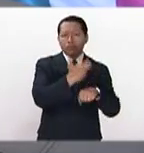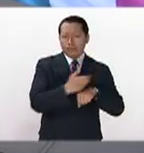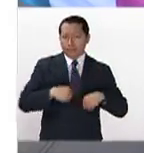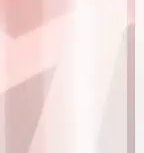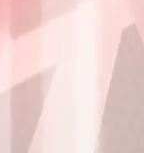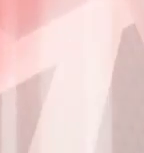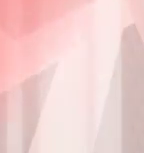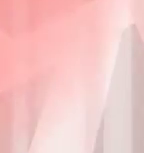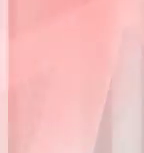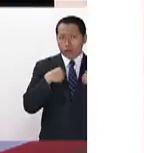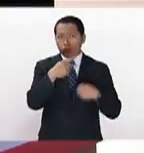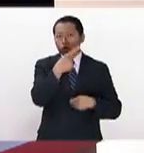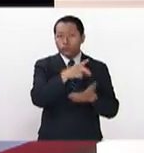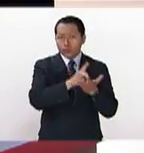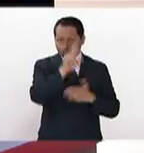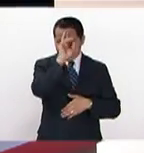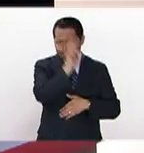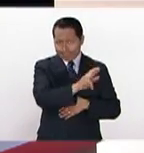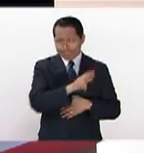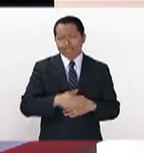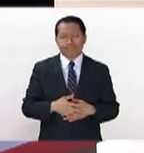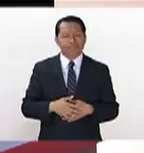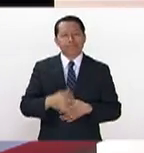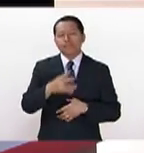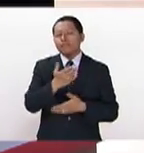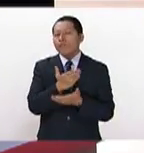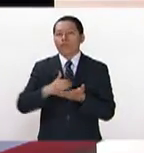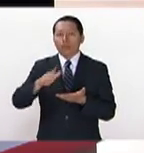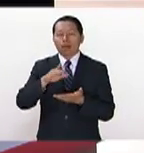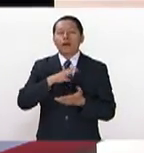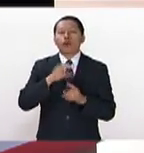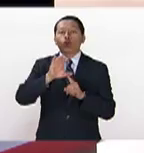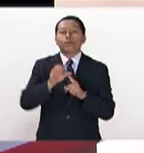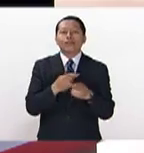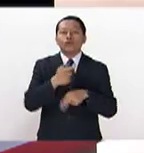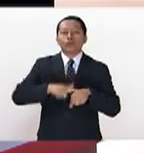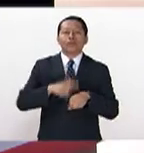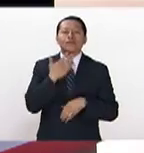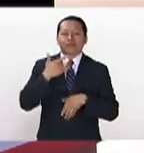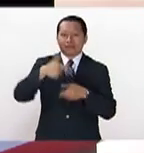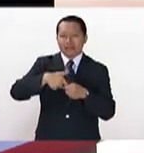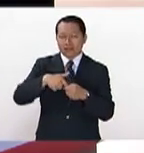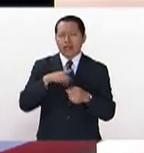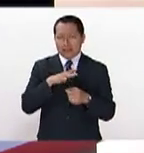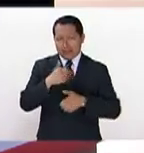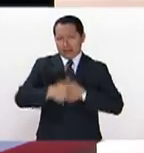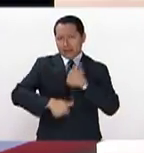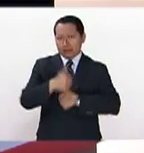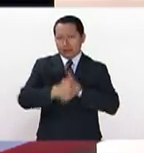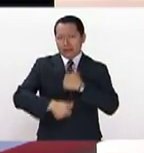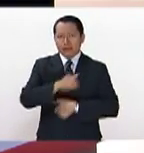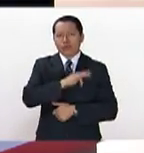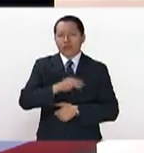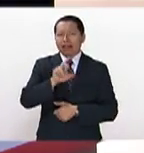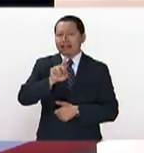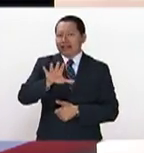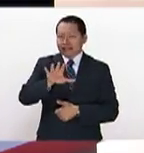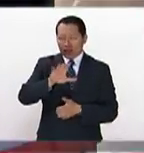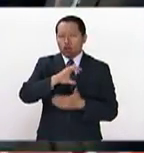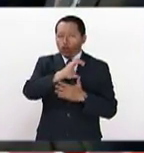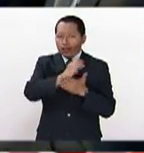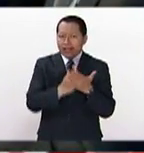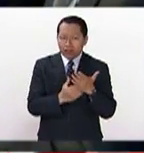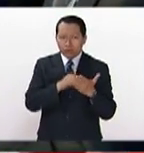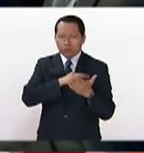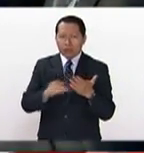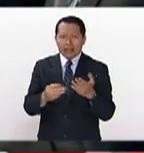Unidos. En otros asuntos, la Comisión Nacional de Hidrocarburos realizó el concurso de licitación de 35 contratos